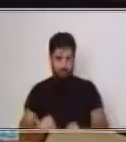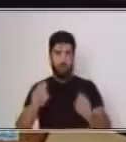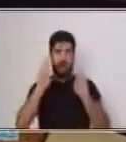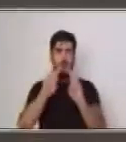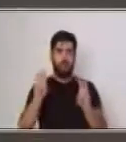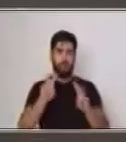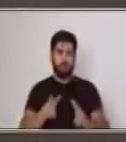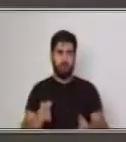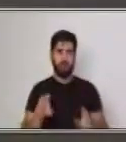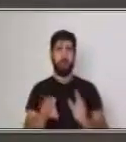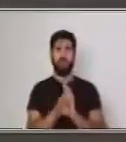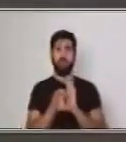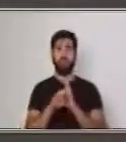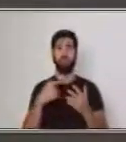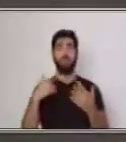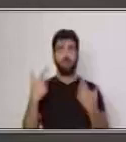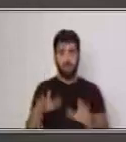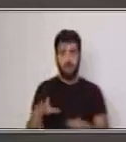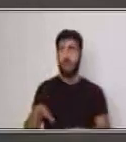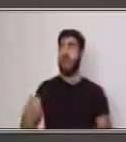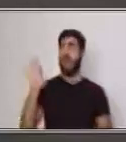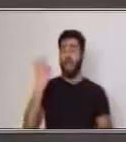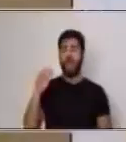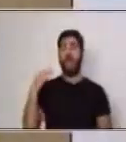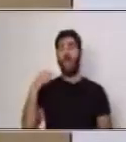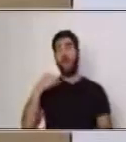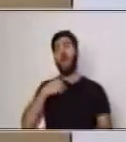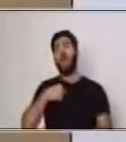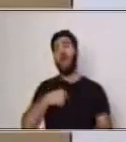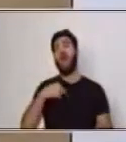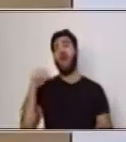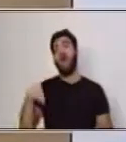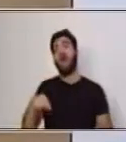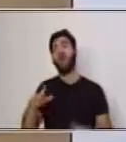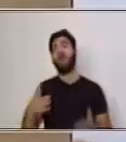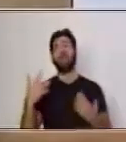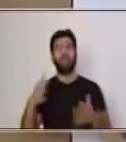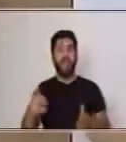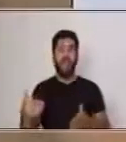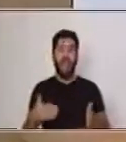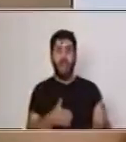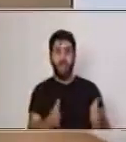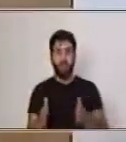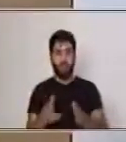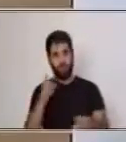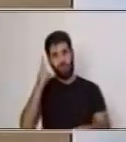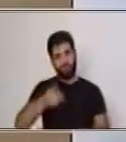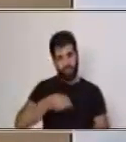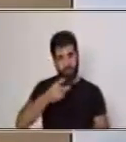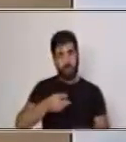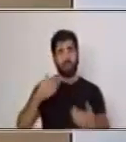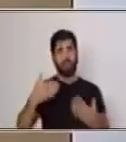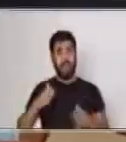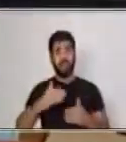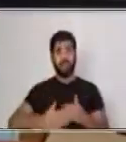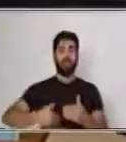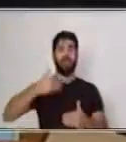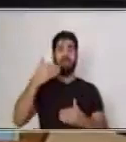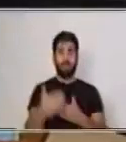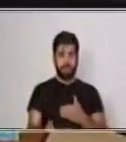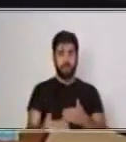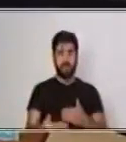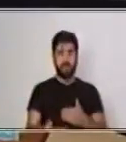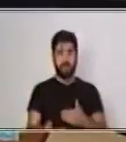inicio, entonces ya tenemos nuestro camino a seguir. Y luego las siguientes ideas